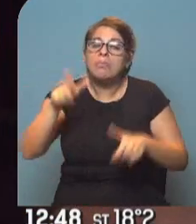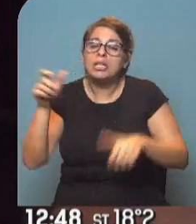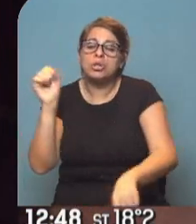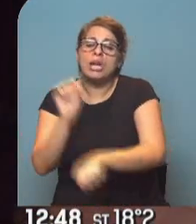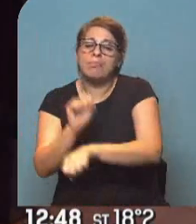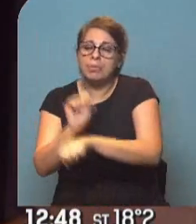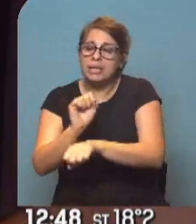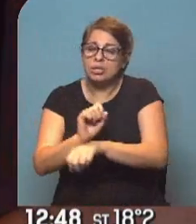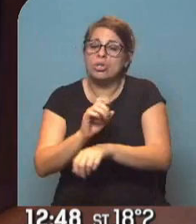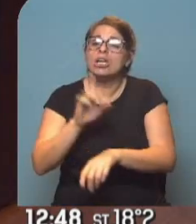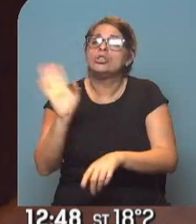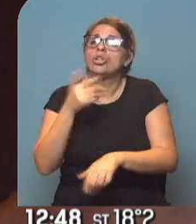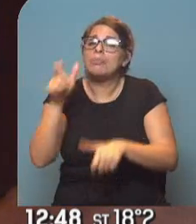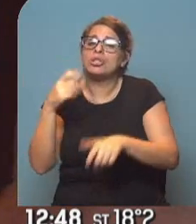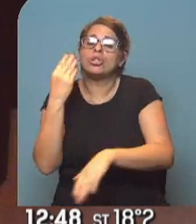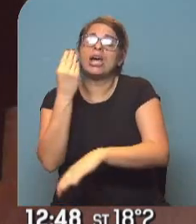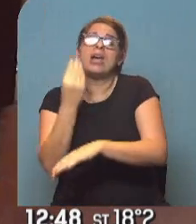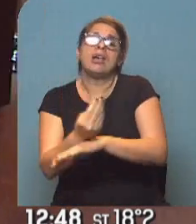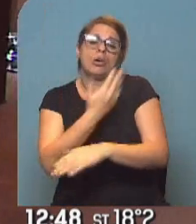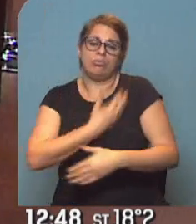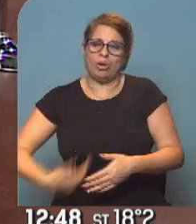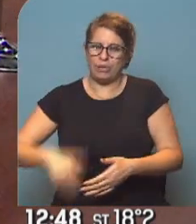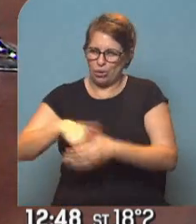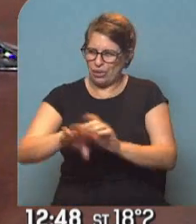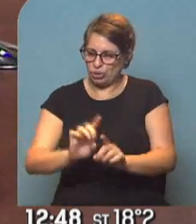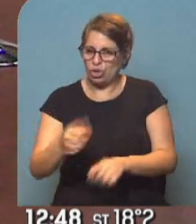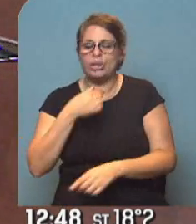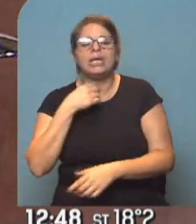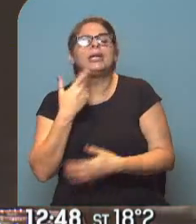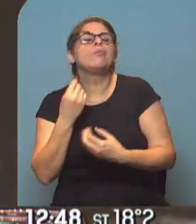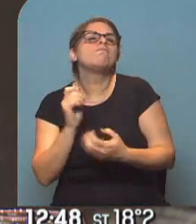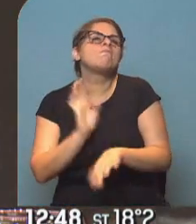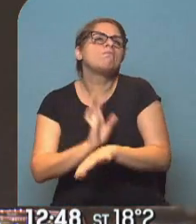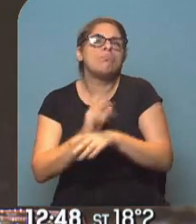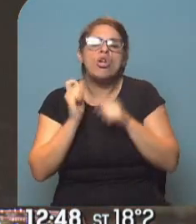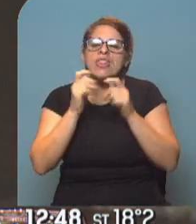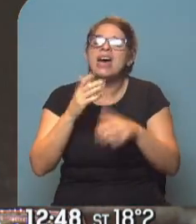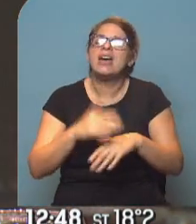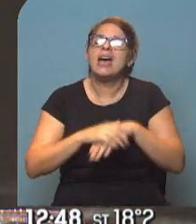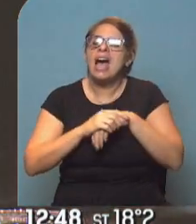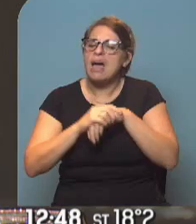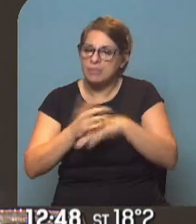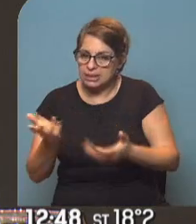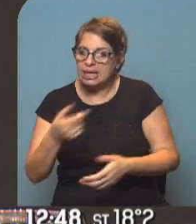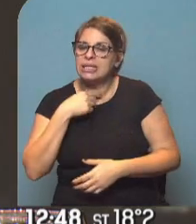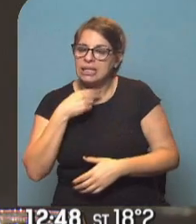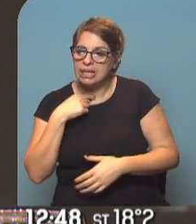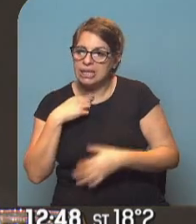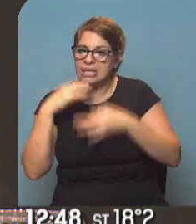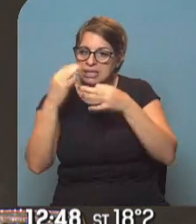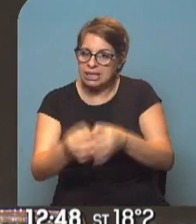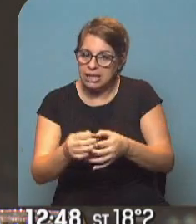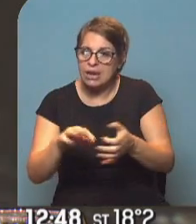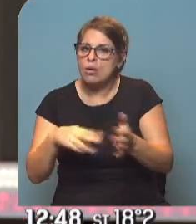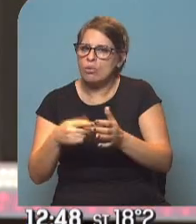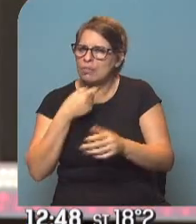este momento en el poder. Está como queriendo congraciarse con la mayoría de la gente, está queriendo llegar sin muchas